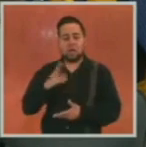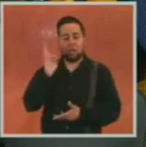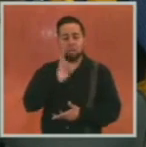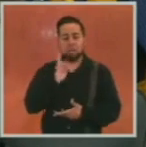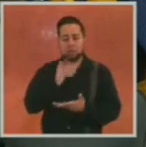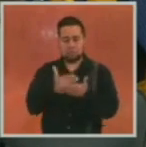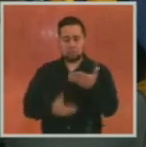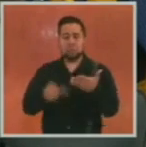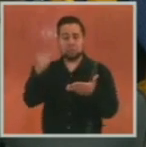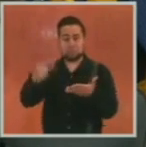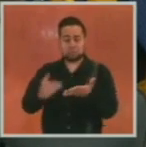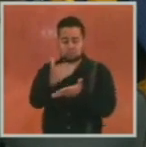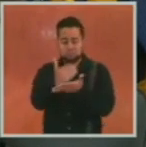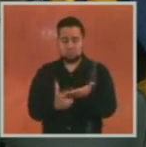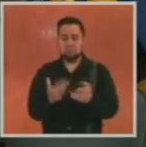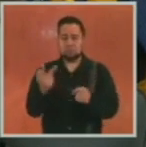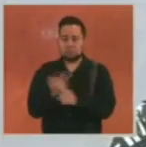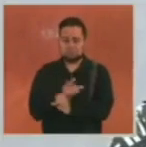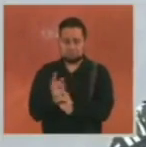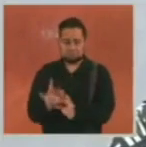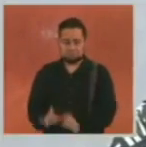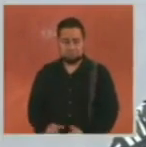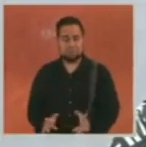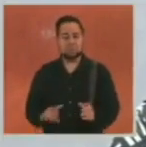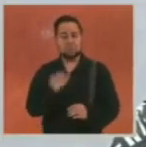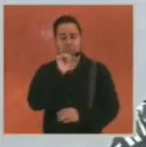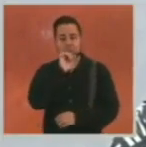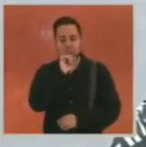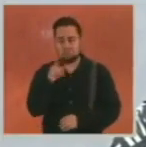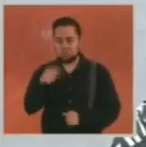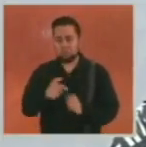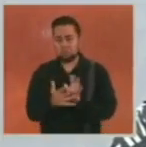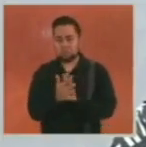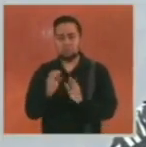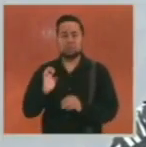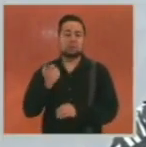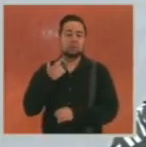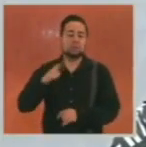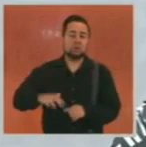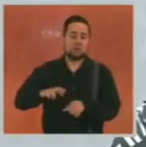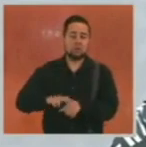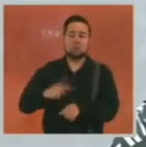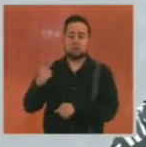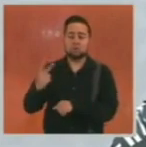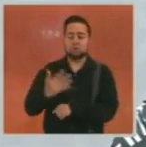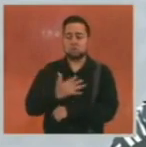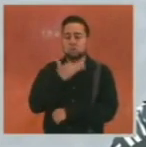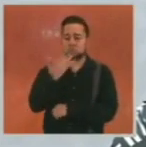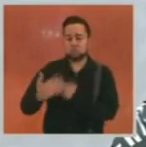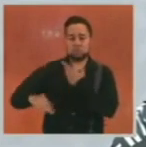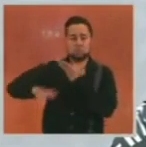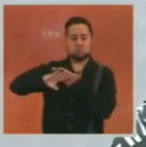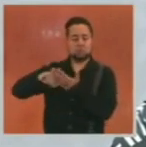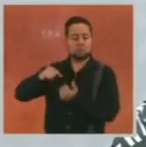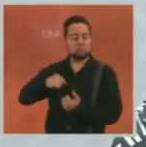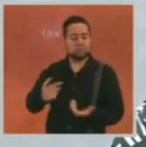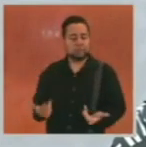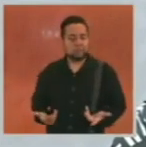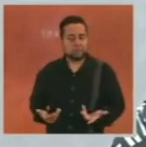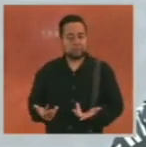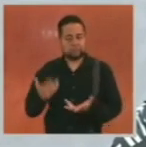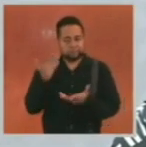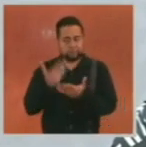nombres y datos incluso involucrados dos exgobernadores hasta donde